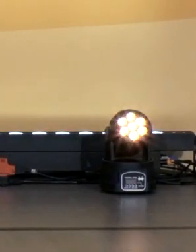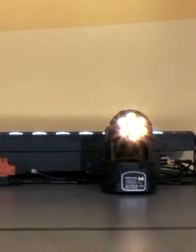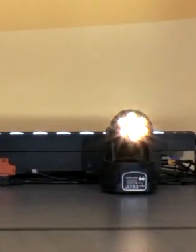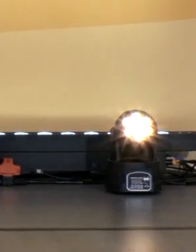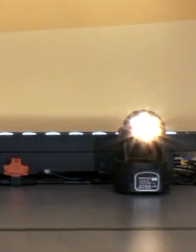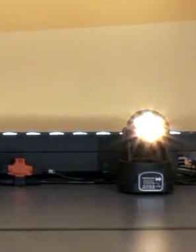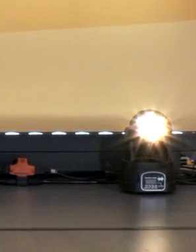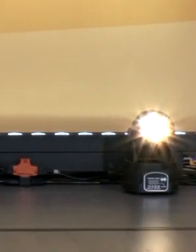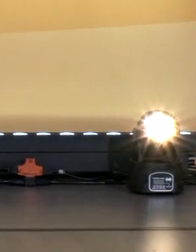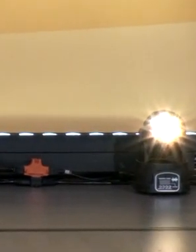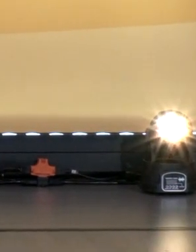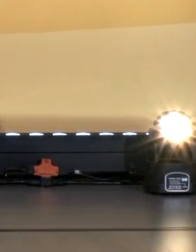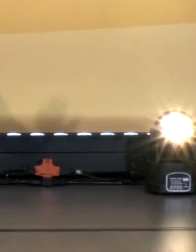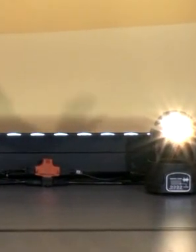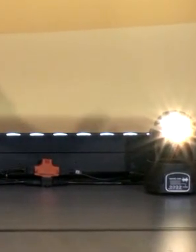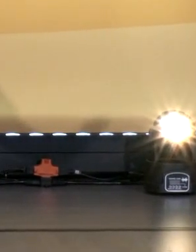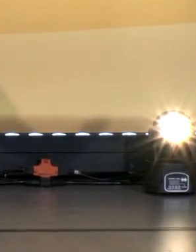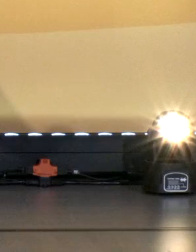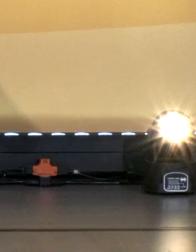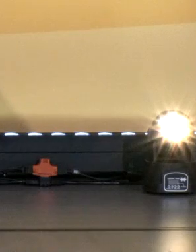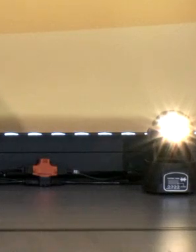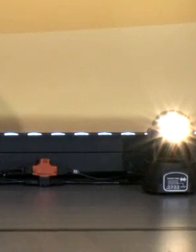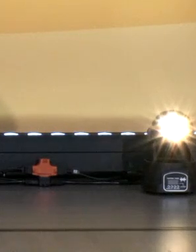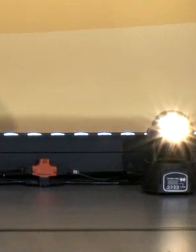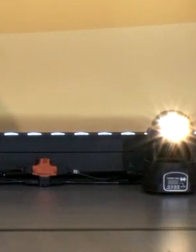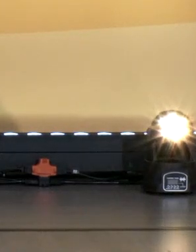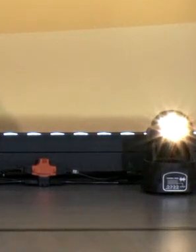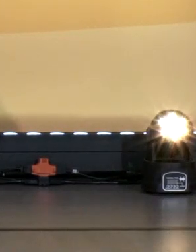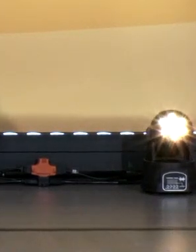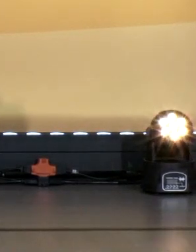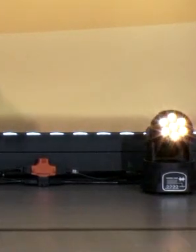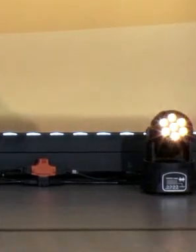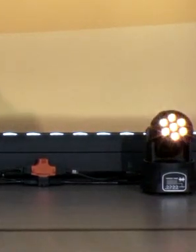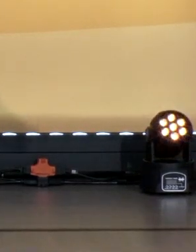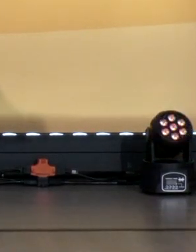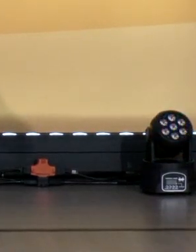No, ni idea. Ustedes se suben y le hacen.